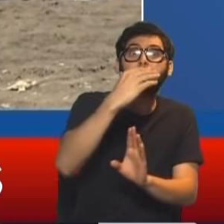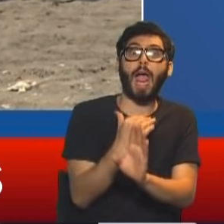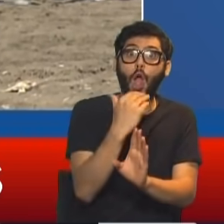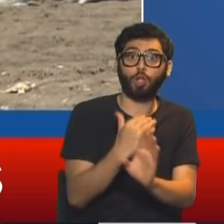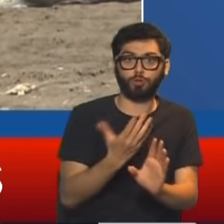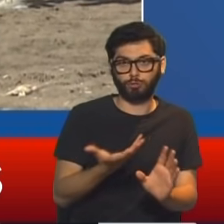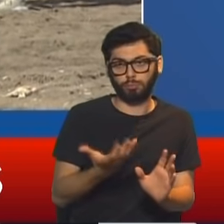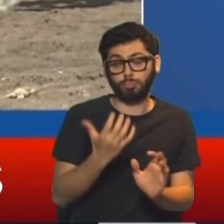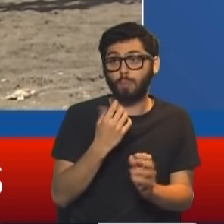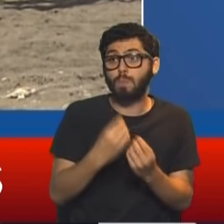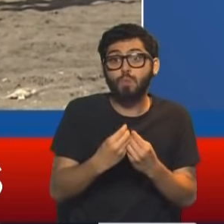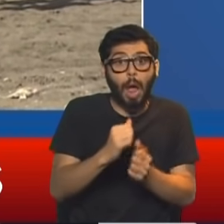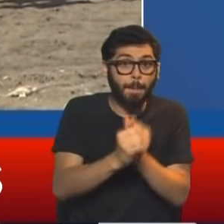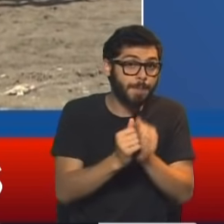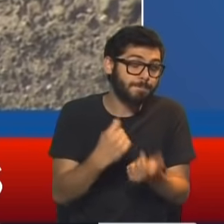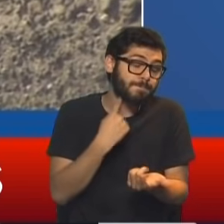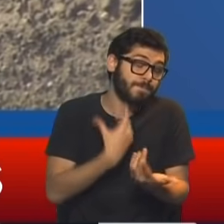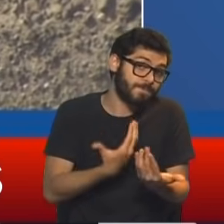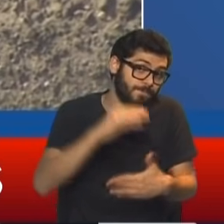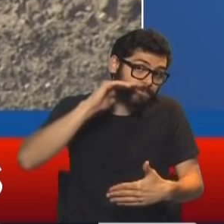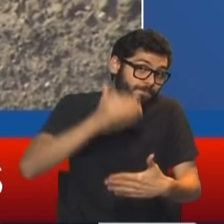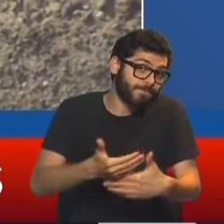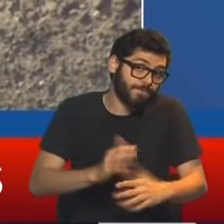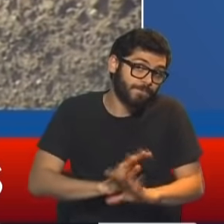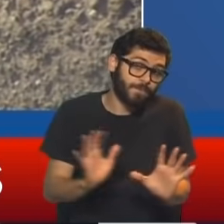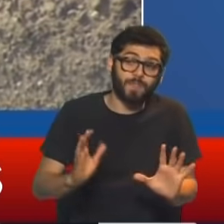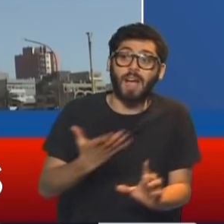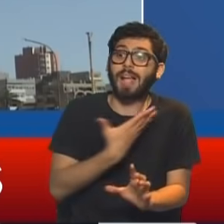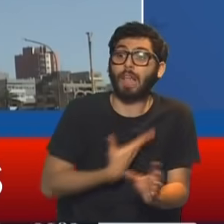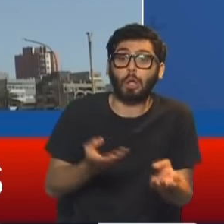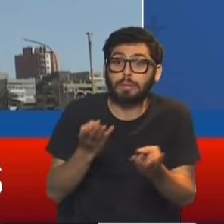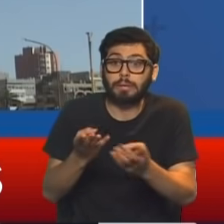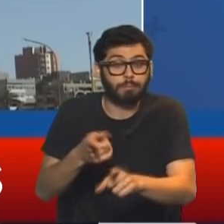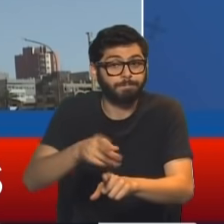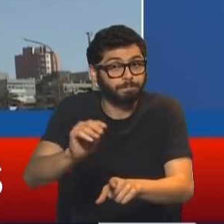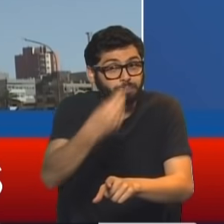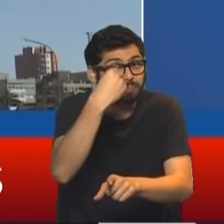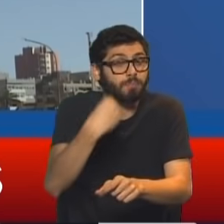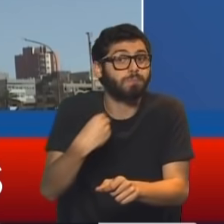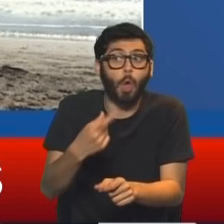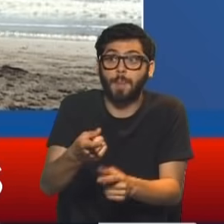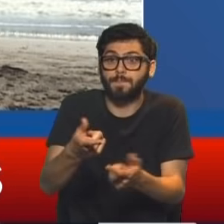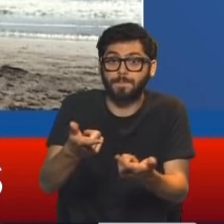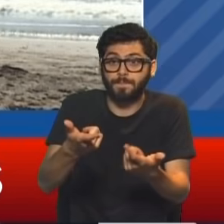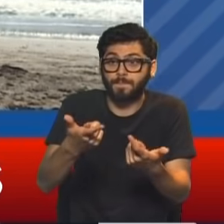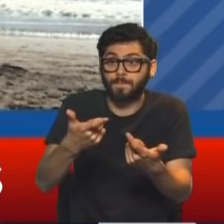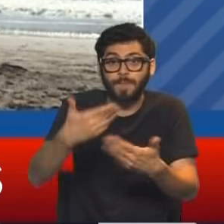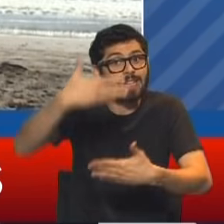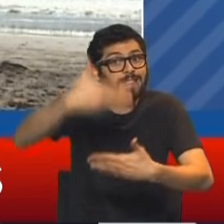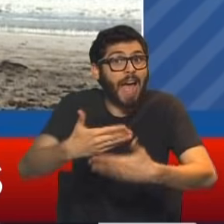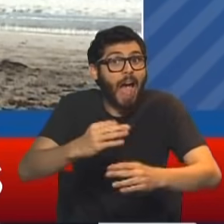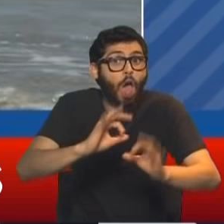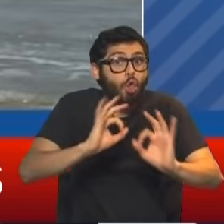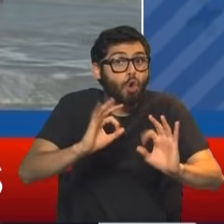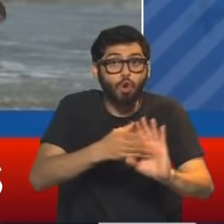empresas, por supuesto, que tuvieron que cerrar. La ayuda por parte del Estado no terminaba siendo suficiente porque era un sector que directamente no funcionaba. O sea,